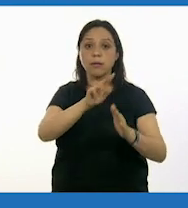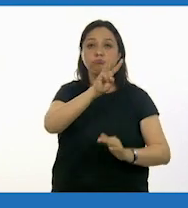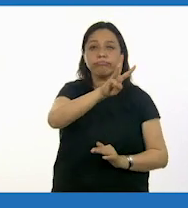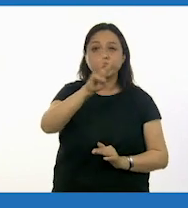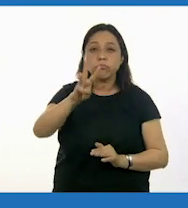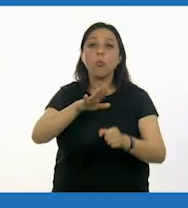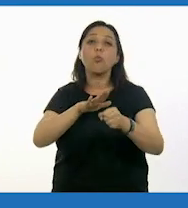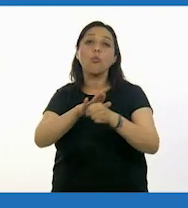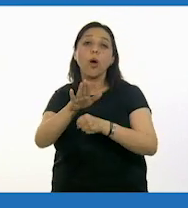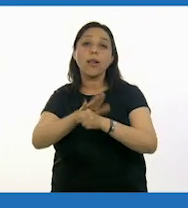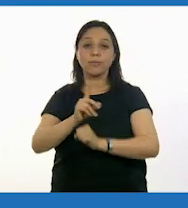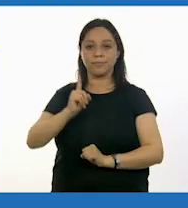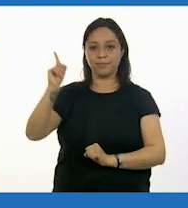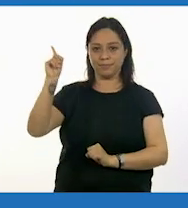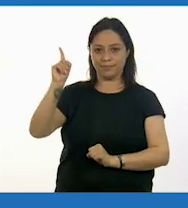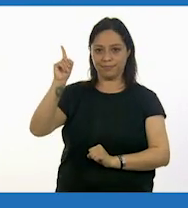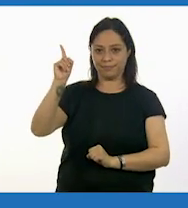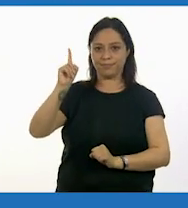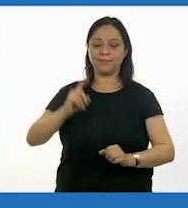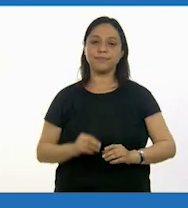en la página